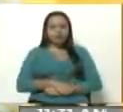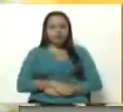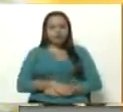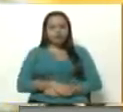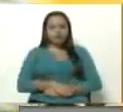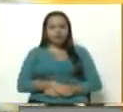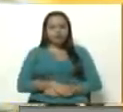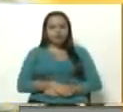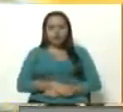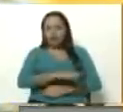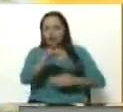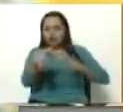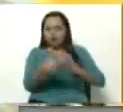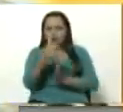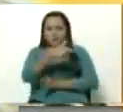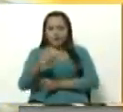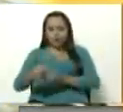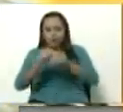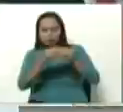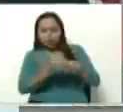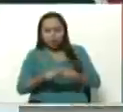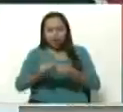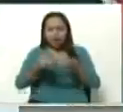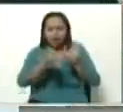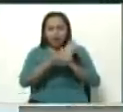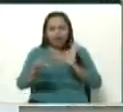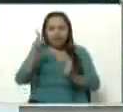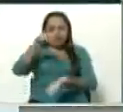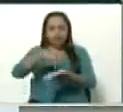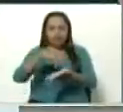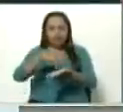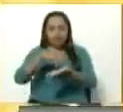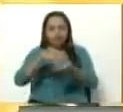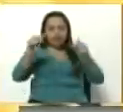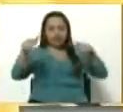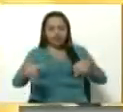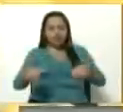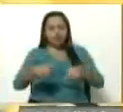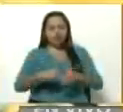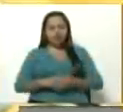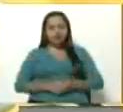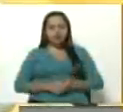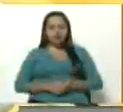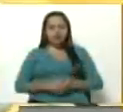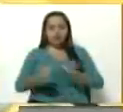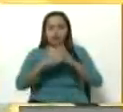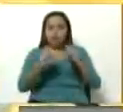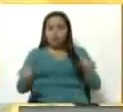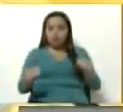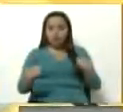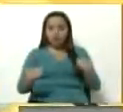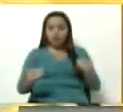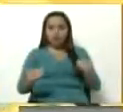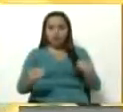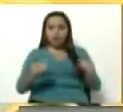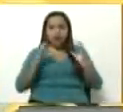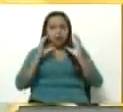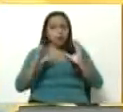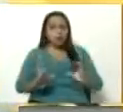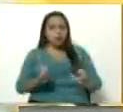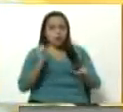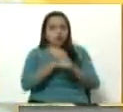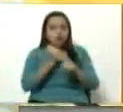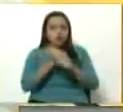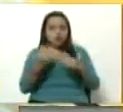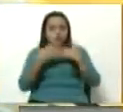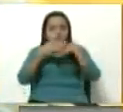Y a todos los legisladores y legisladoras presentes acá, todo su cuerpo integrado, tanto